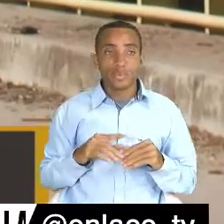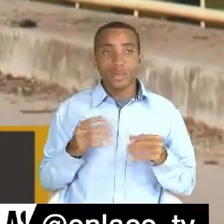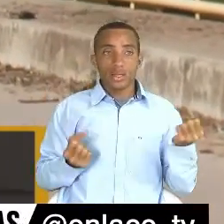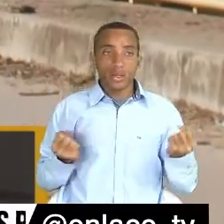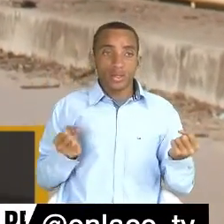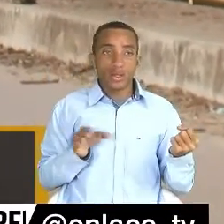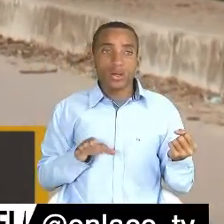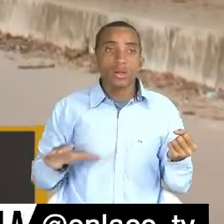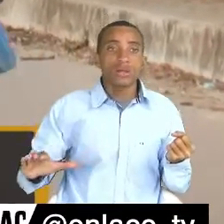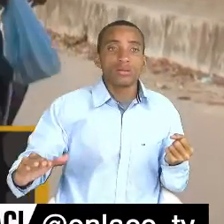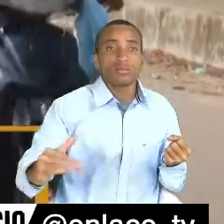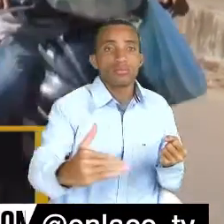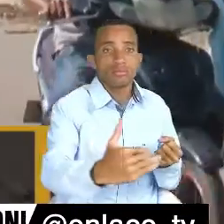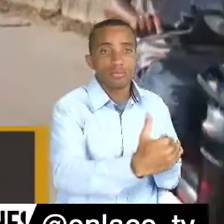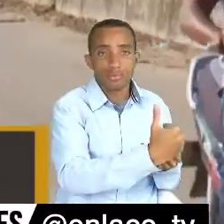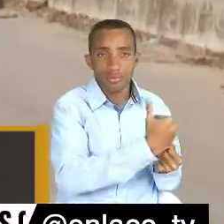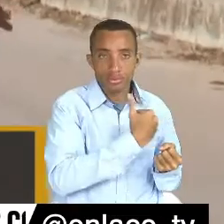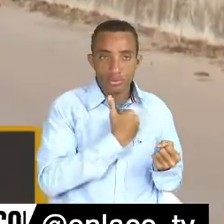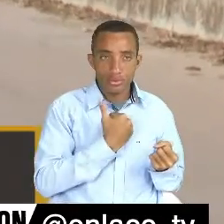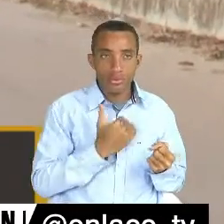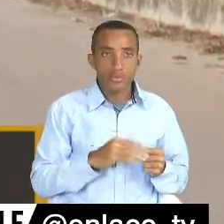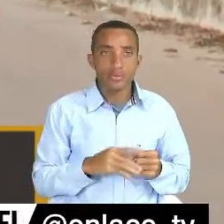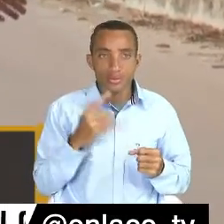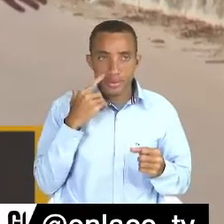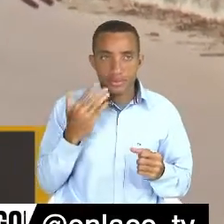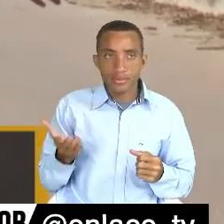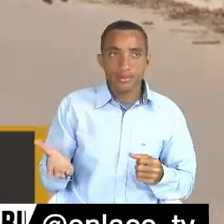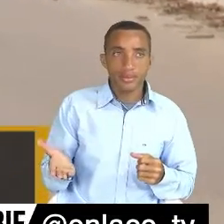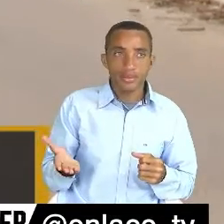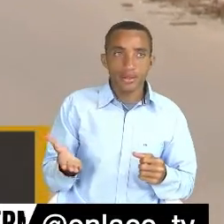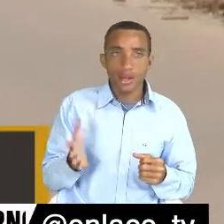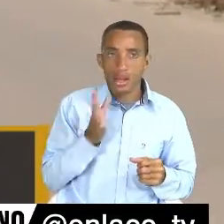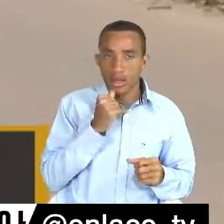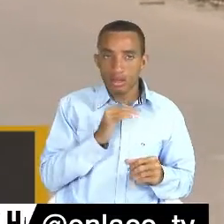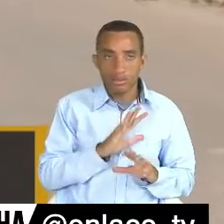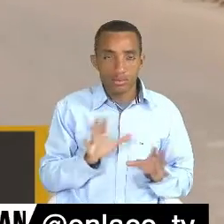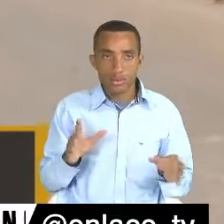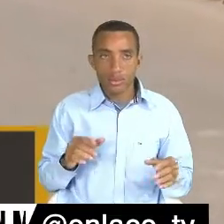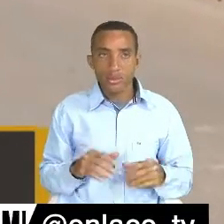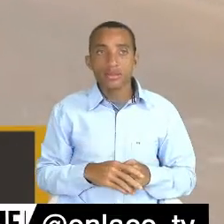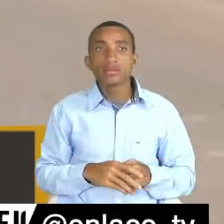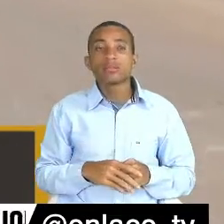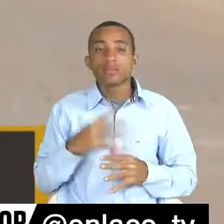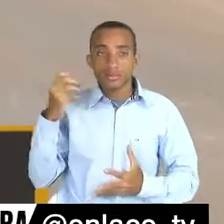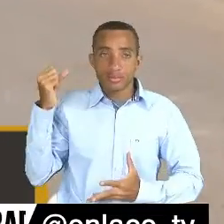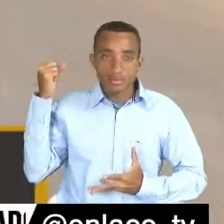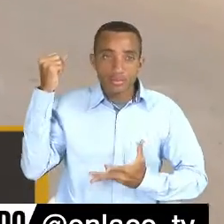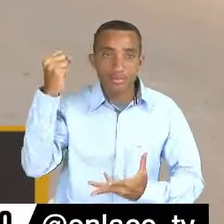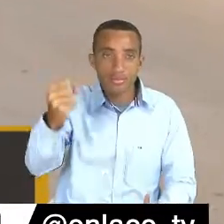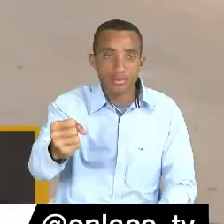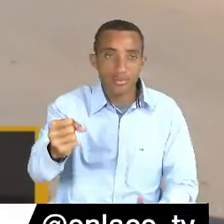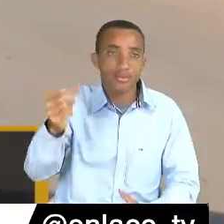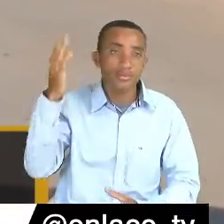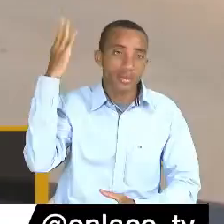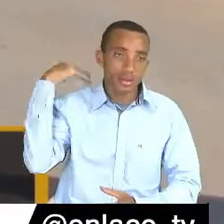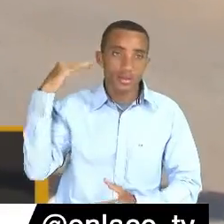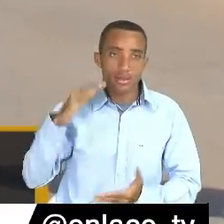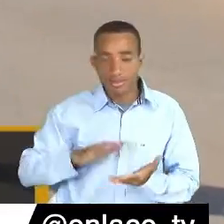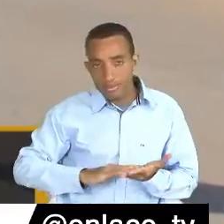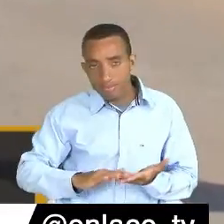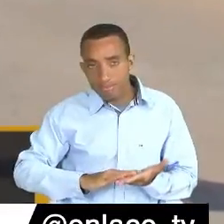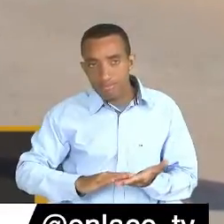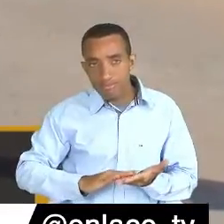no hay paso por este lugar, solo habilitado el carril a mi izquierda. Repito, una inversión millonaria en la cual ya presenta fallas en su infraestructura,